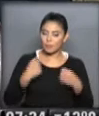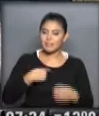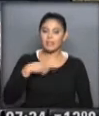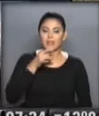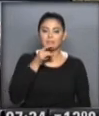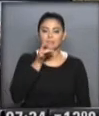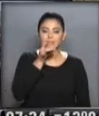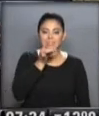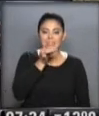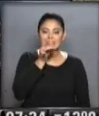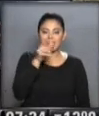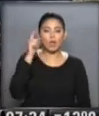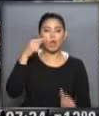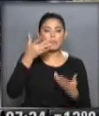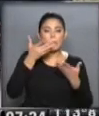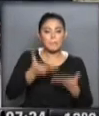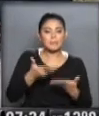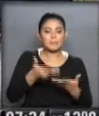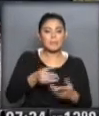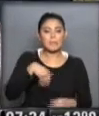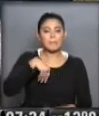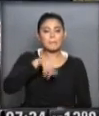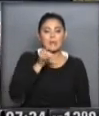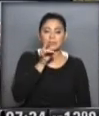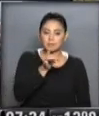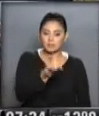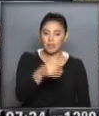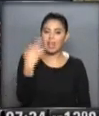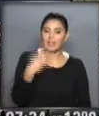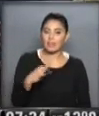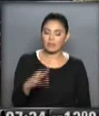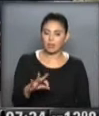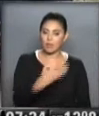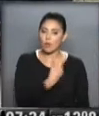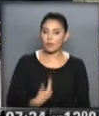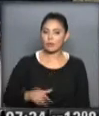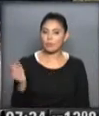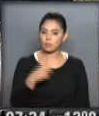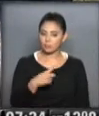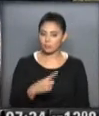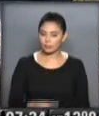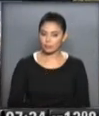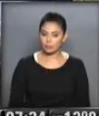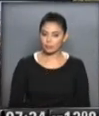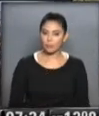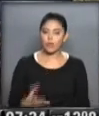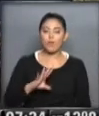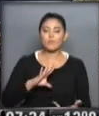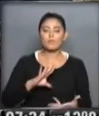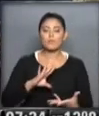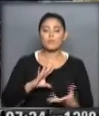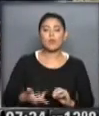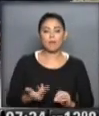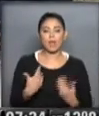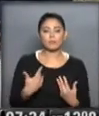el transporte de cargas y puntualmente el transporte de carga ferroviaria debe estar en manos del Estado, porque es una forma